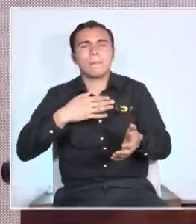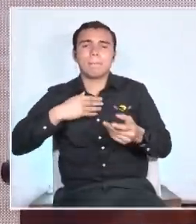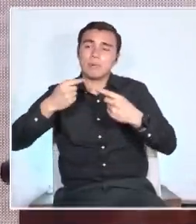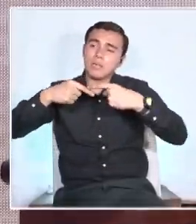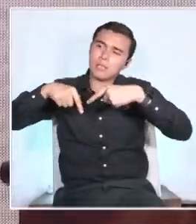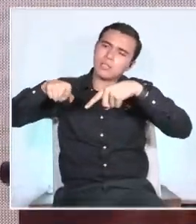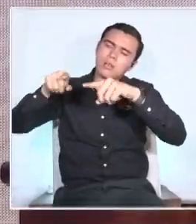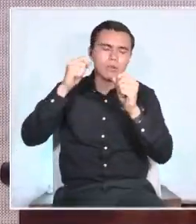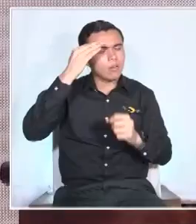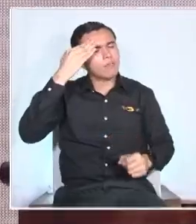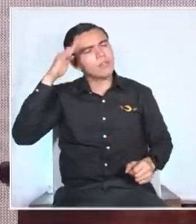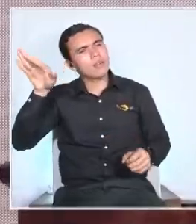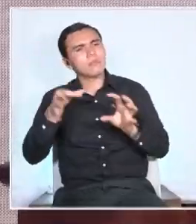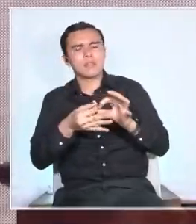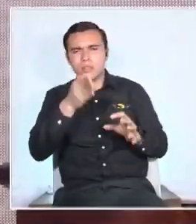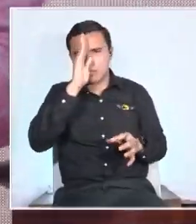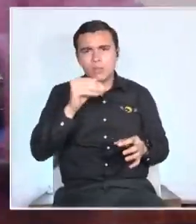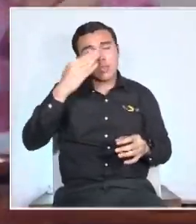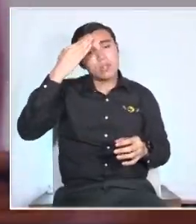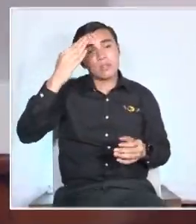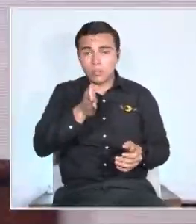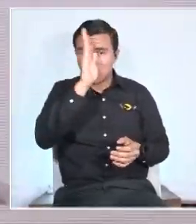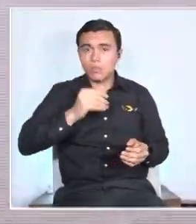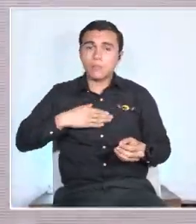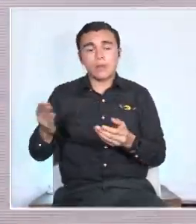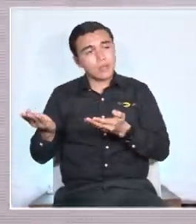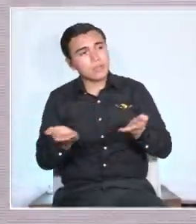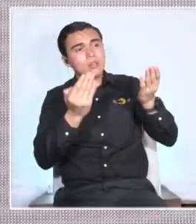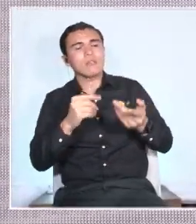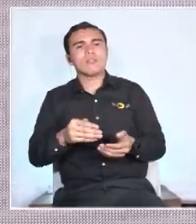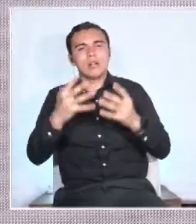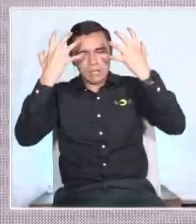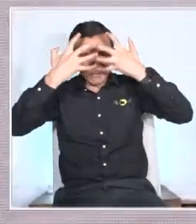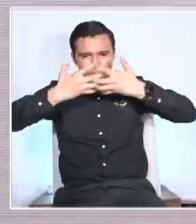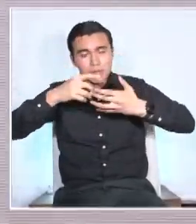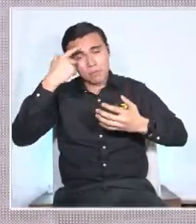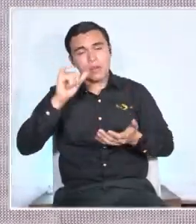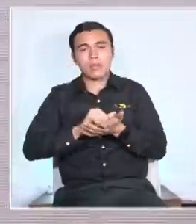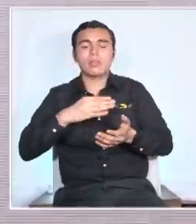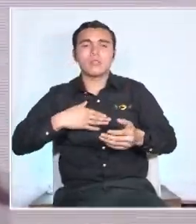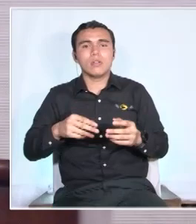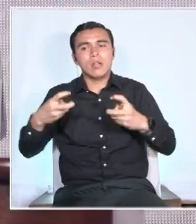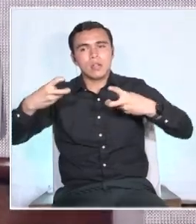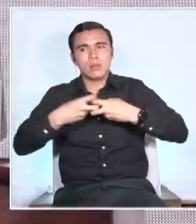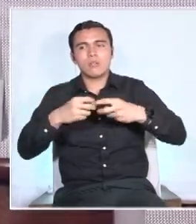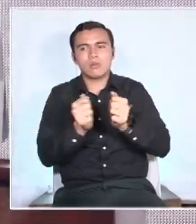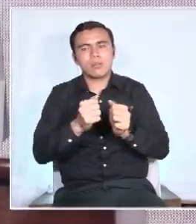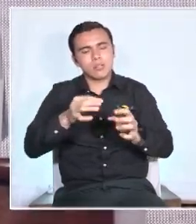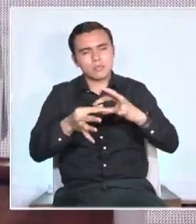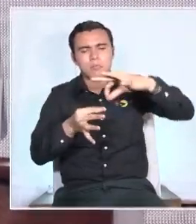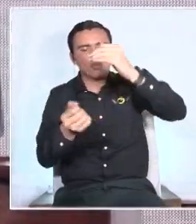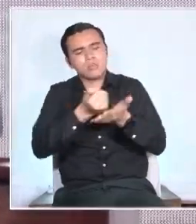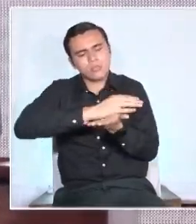a olvidarme de Dios, y Dios me llevó de nuevo a la prisión para yo volverme a conectar con el Espíritu